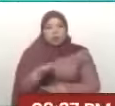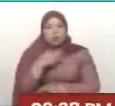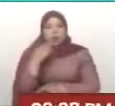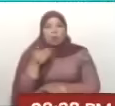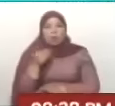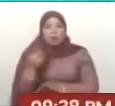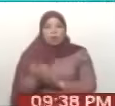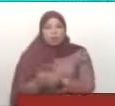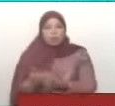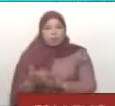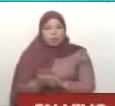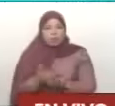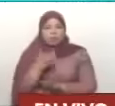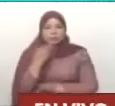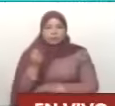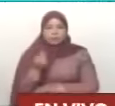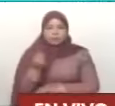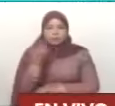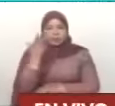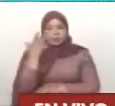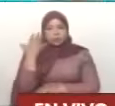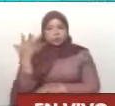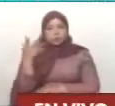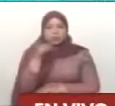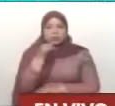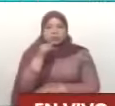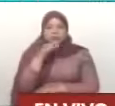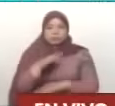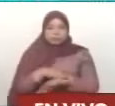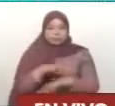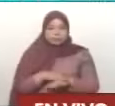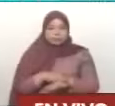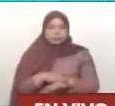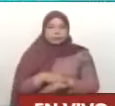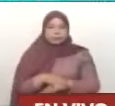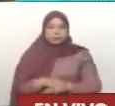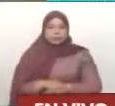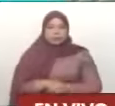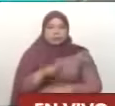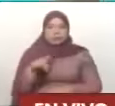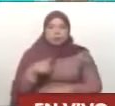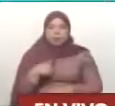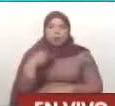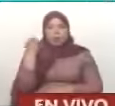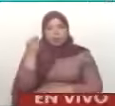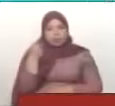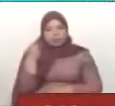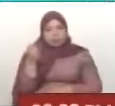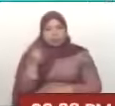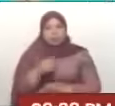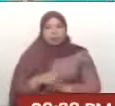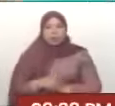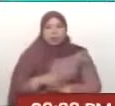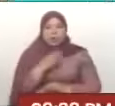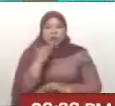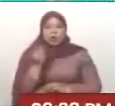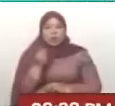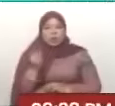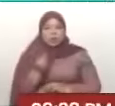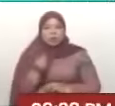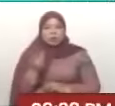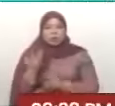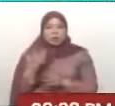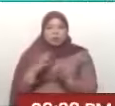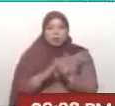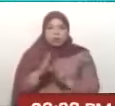tiene un problema? ¿Dónde va la juventud que tiene un sueño? Y es por eso, que nosotros creamos esta zona juventud adaptada